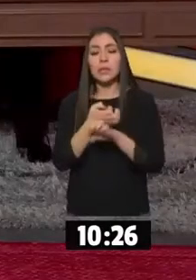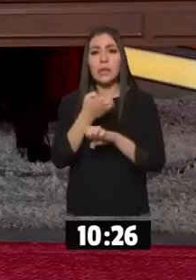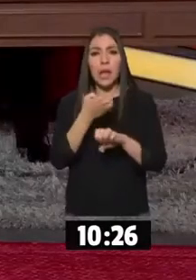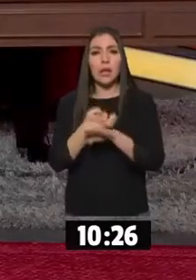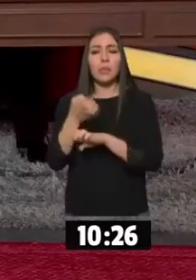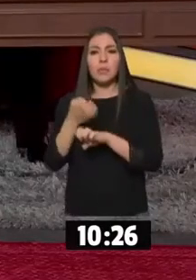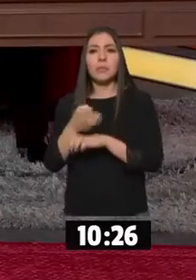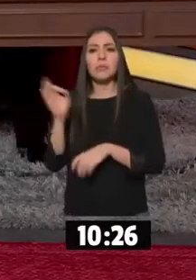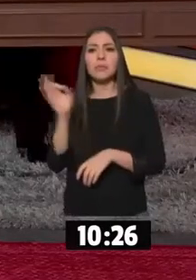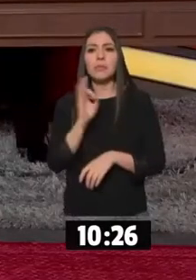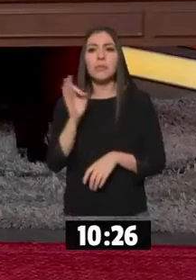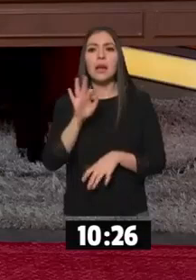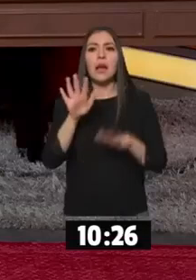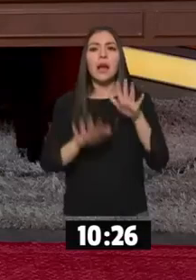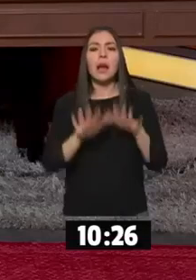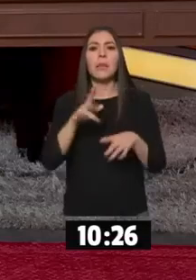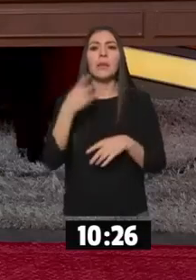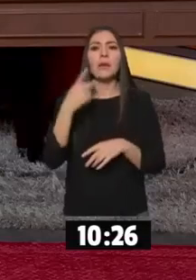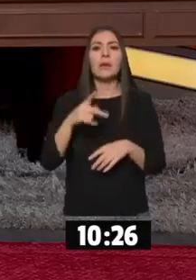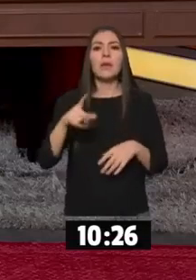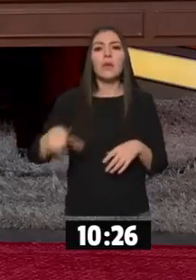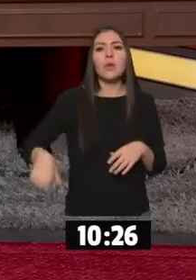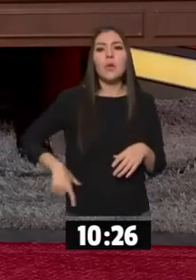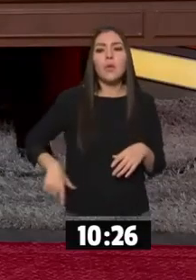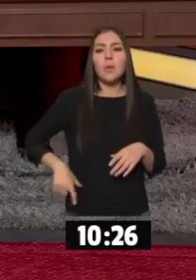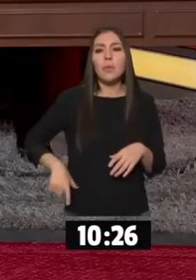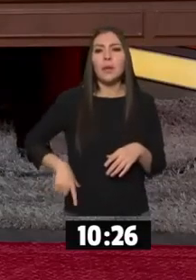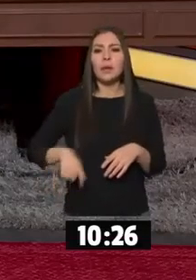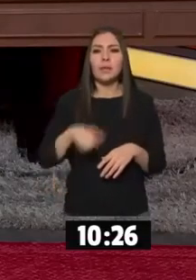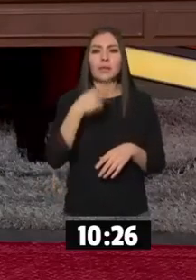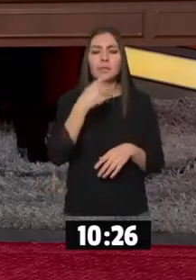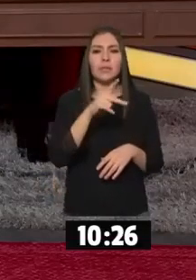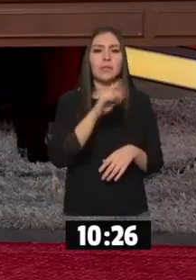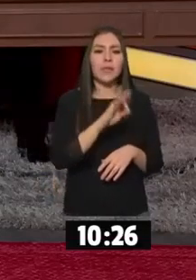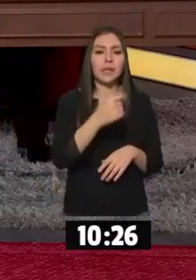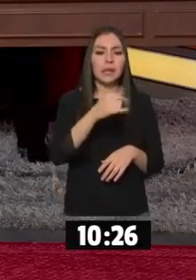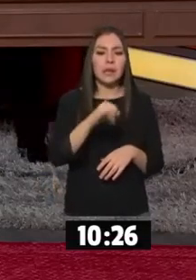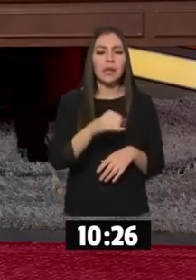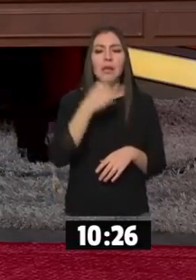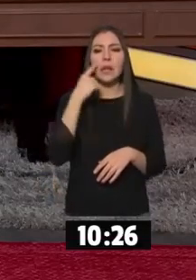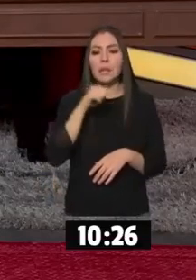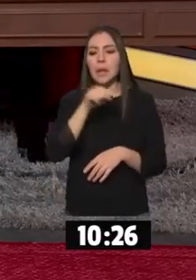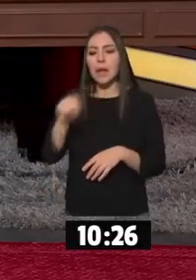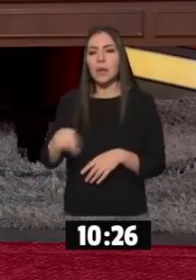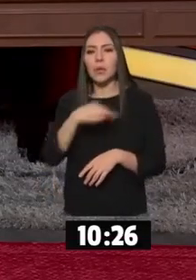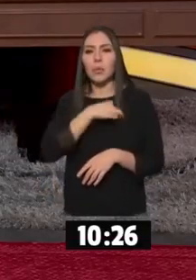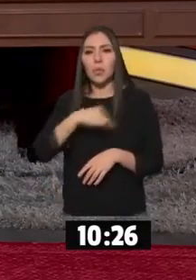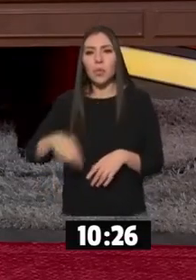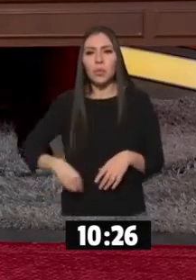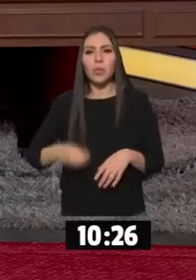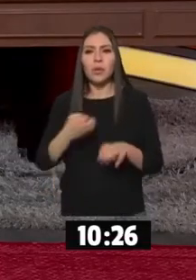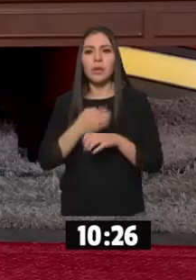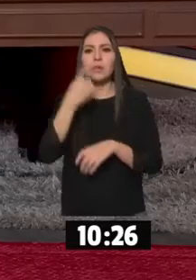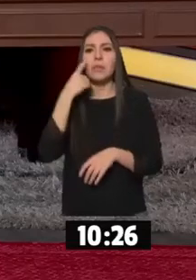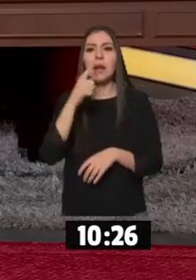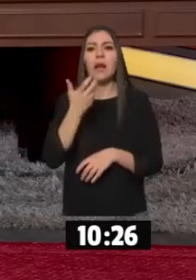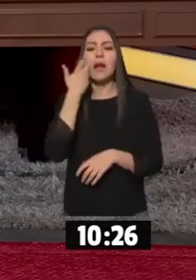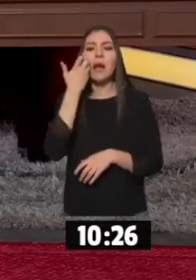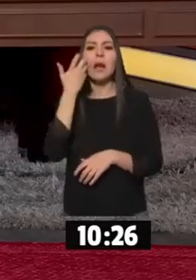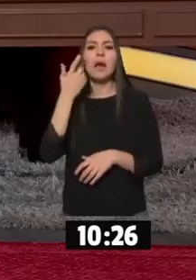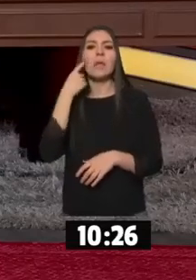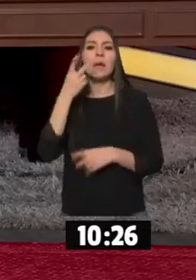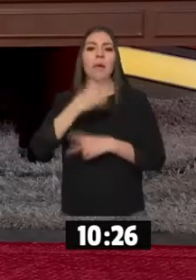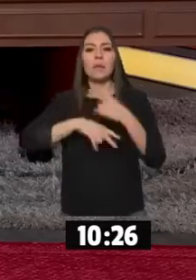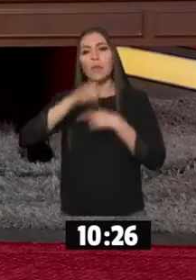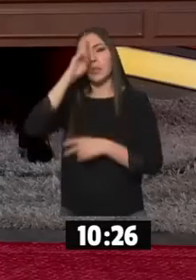construcción de autoritarismos a escala local y el uso de la violencia como una herramienta de competencia electoral que pueda incluso influir